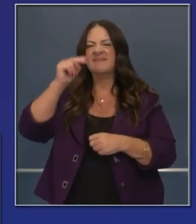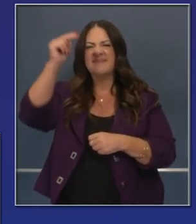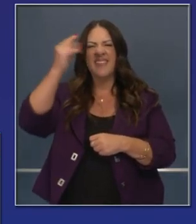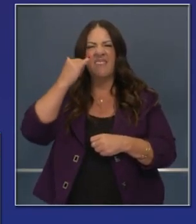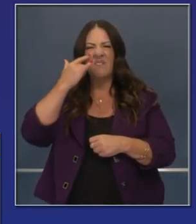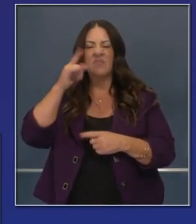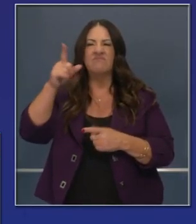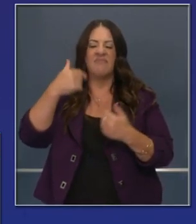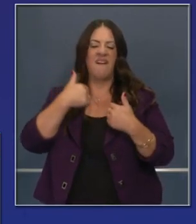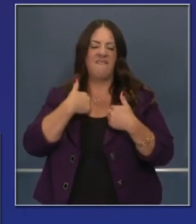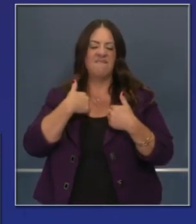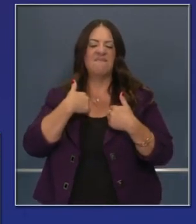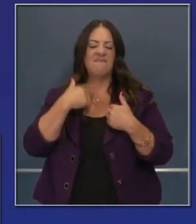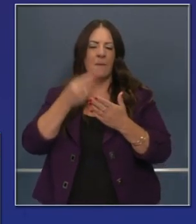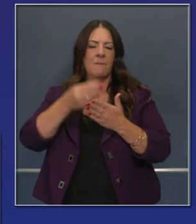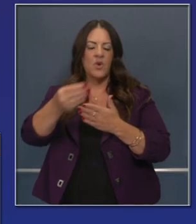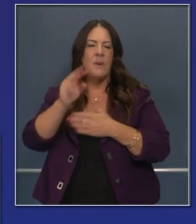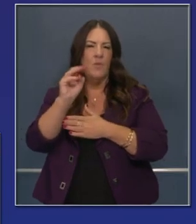a viviendas